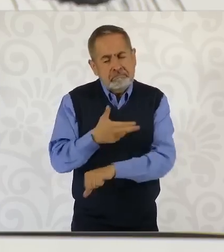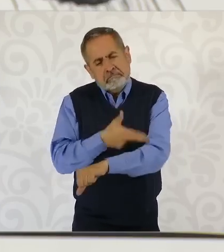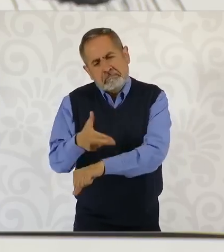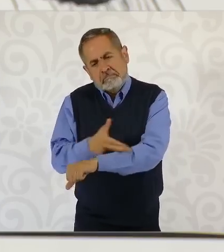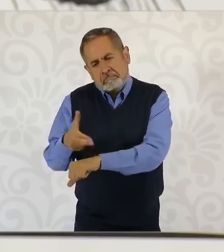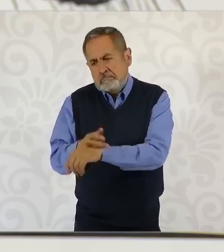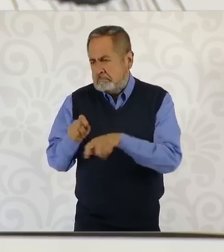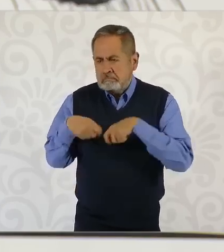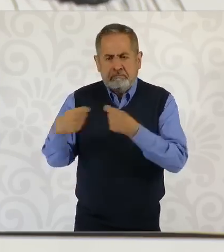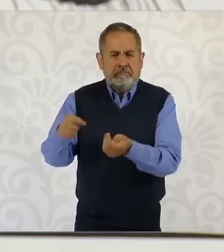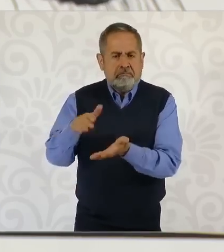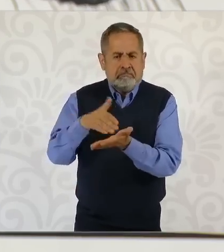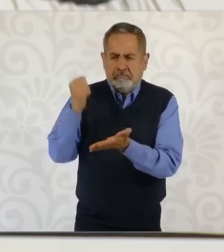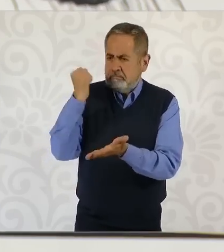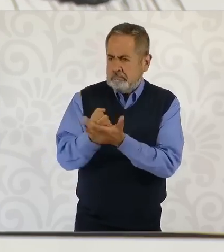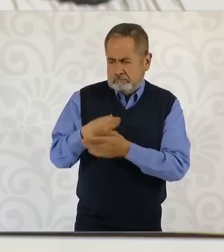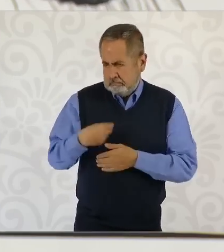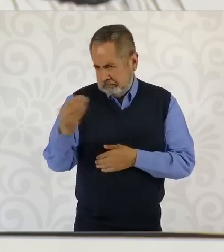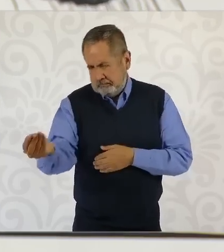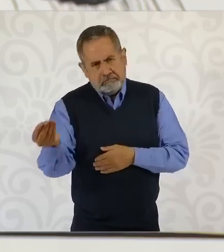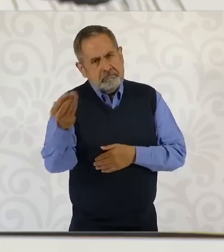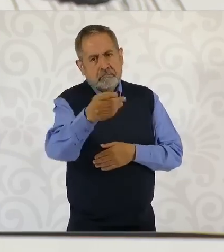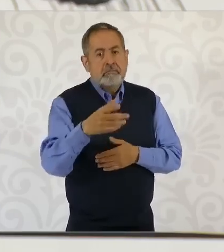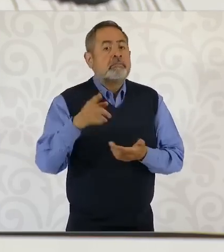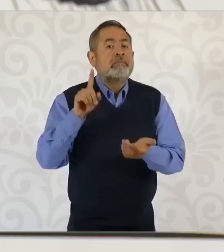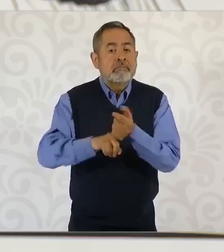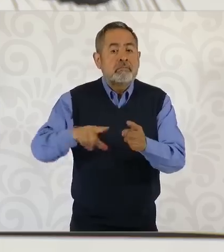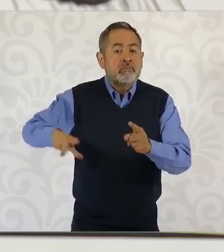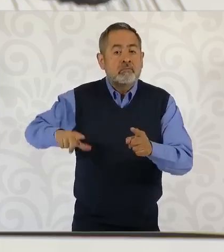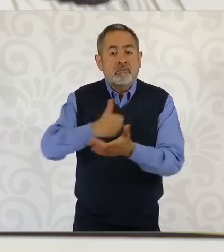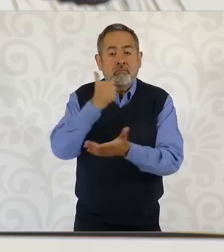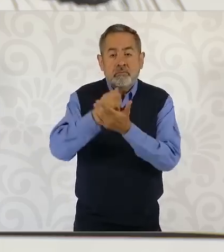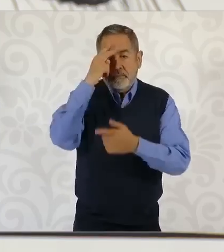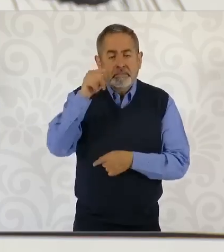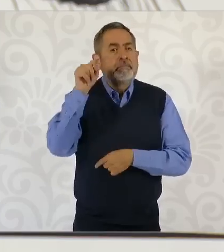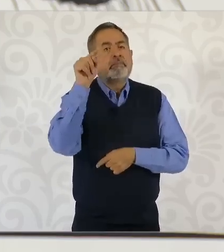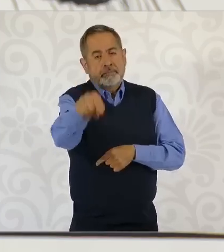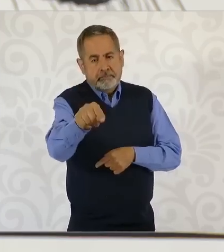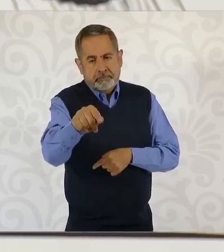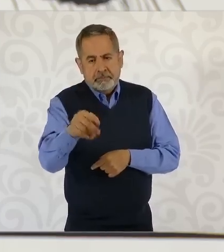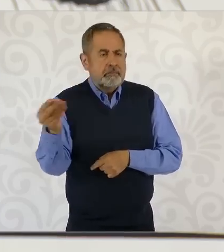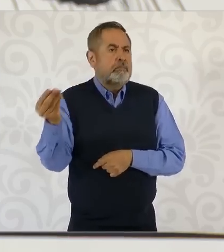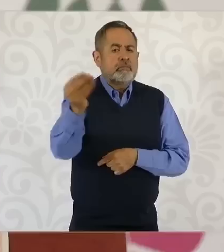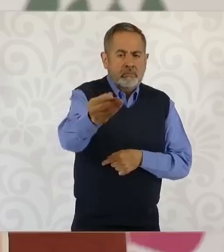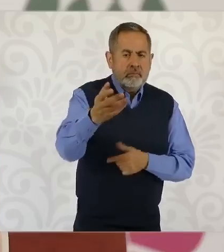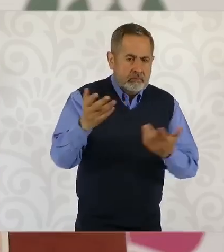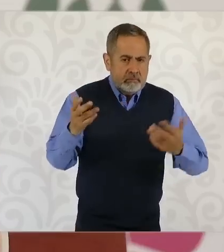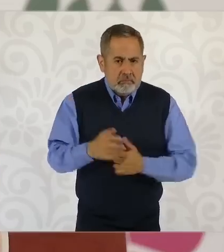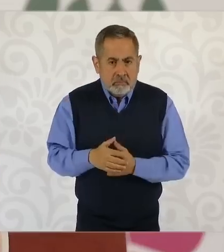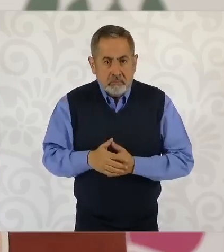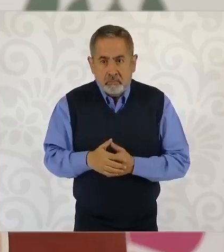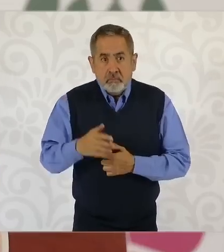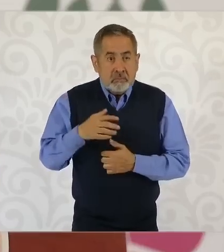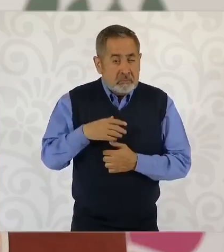se les entregó. Entonces el lugar que ocupan hoy pues es del gobierno de la ciudad. Entonces imagínense pues que nosotros hubiéramos querido cerrar